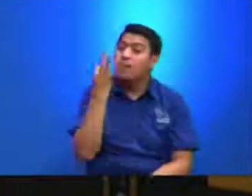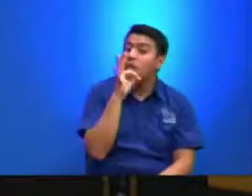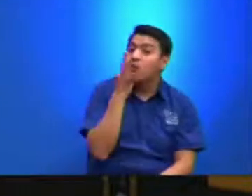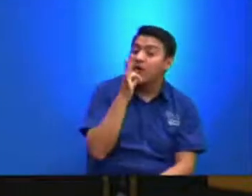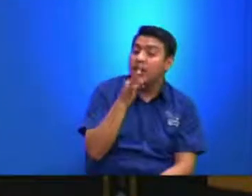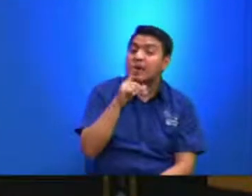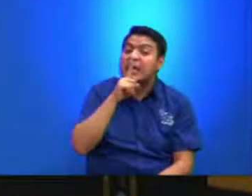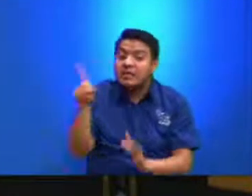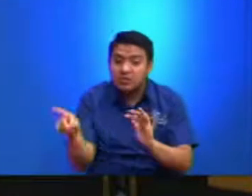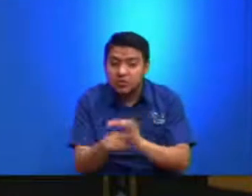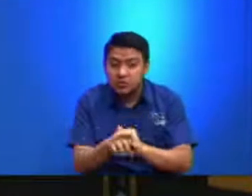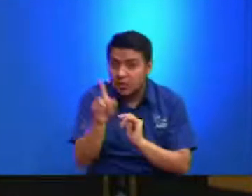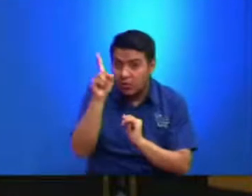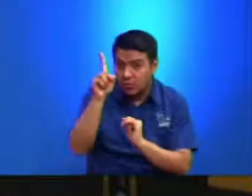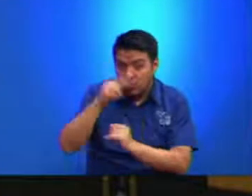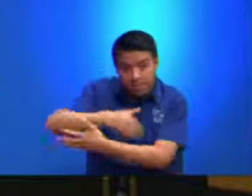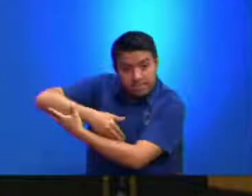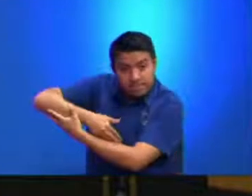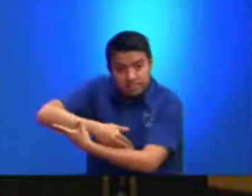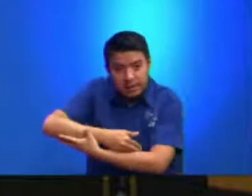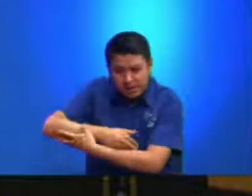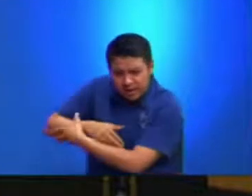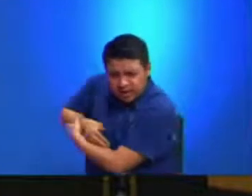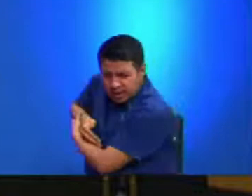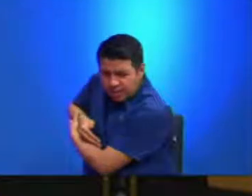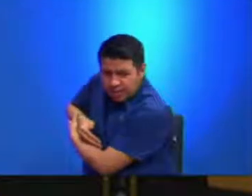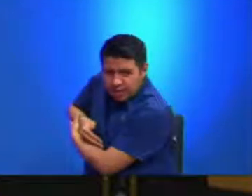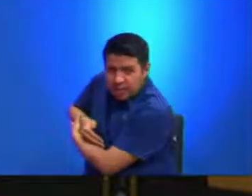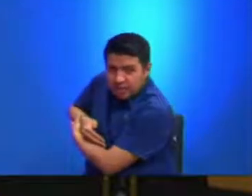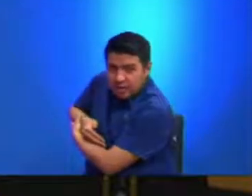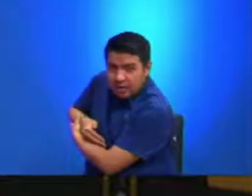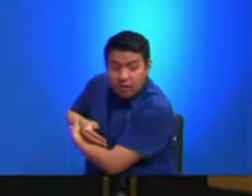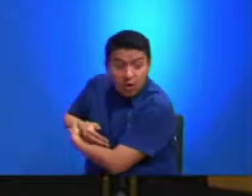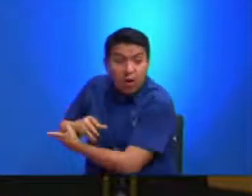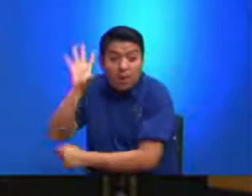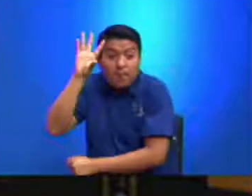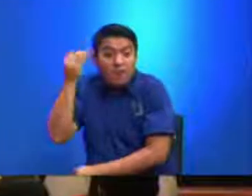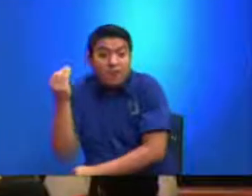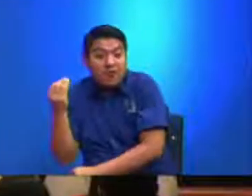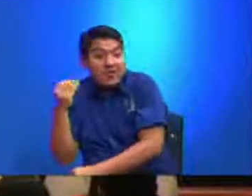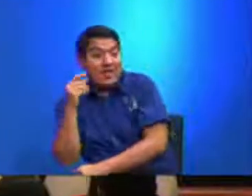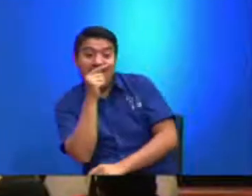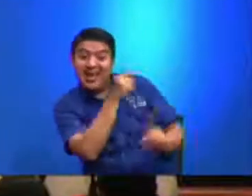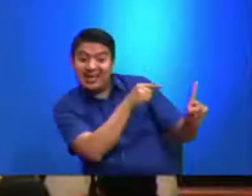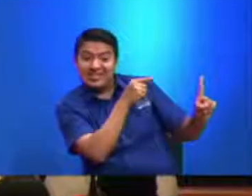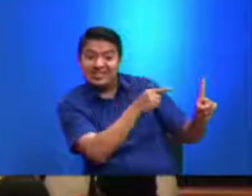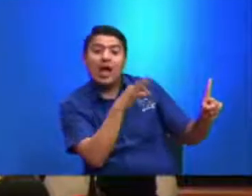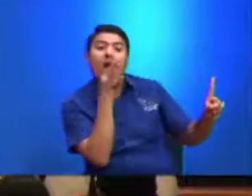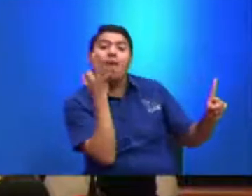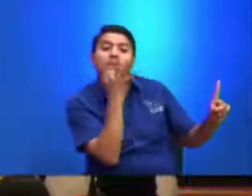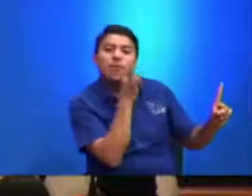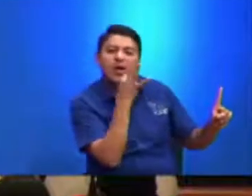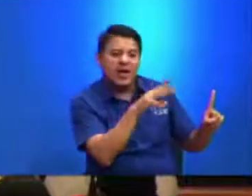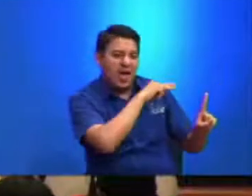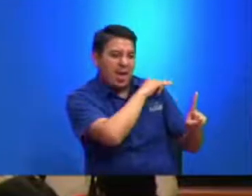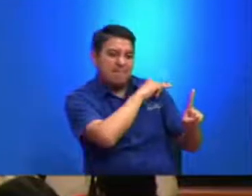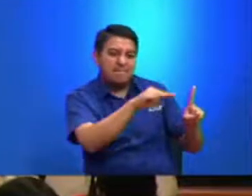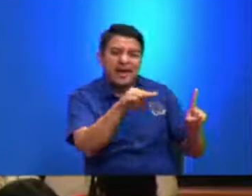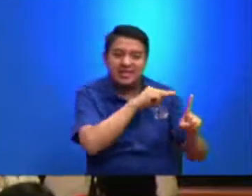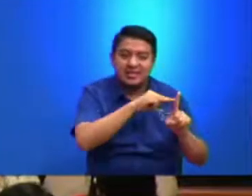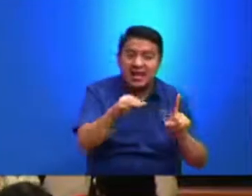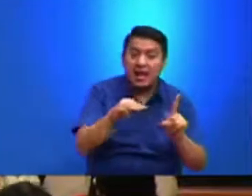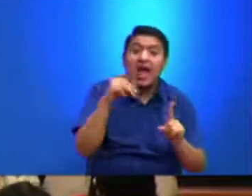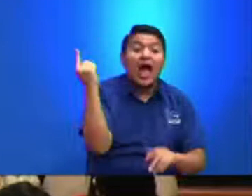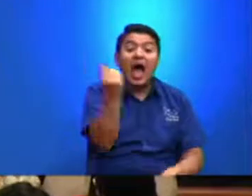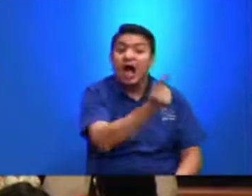Vivió 130 años. Era, pero poderoso. Y entonces lo escondieron. Cuando llegó a cumplir, creo